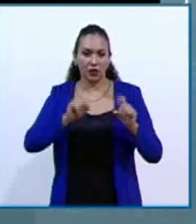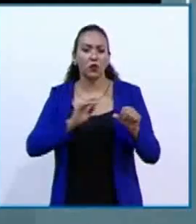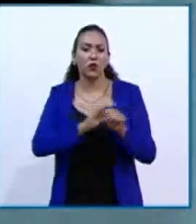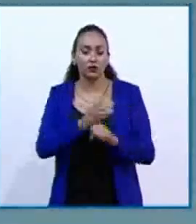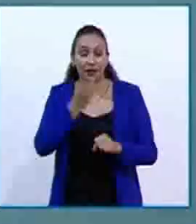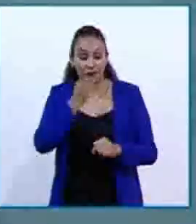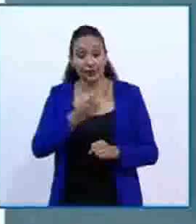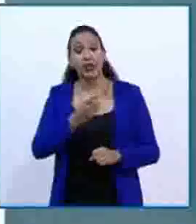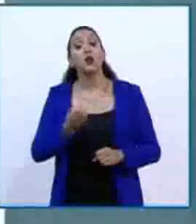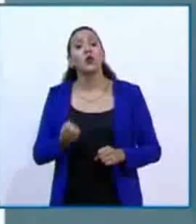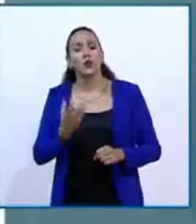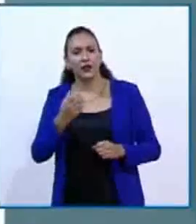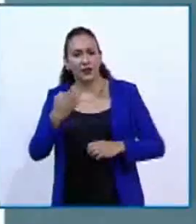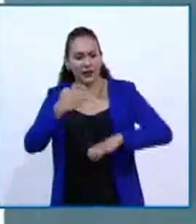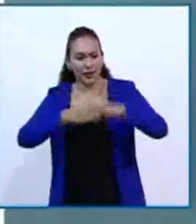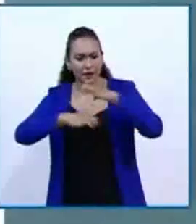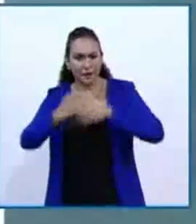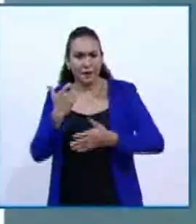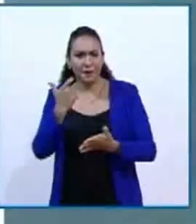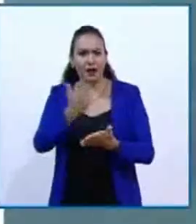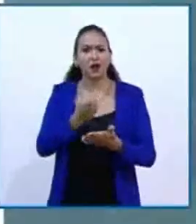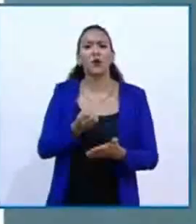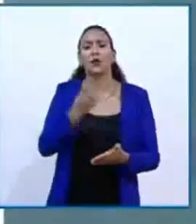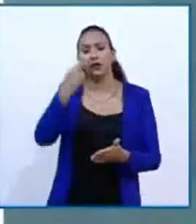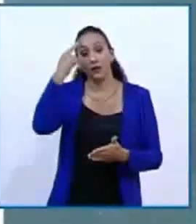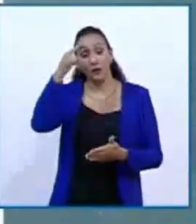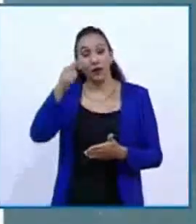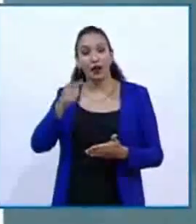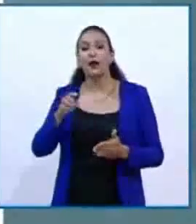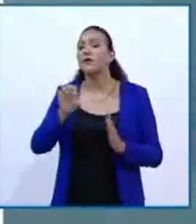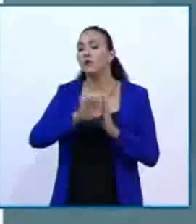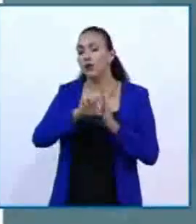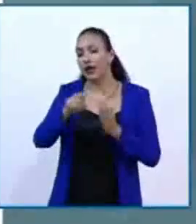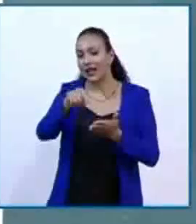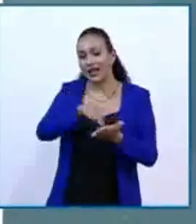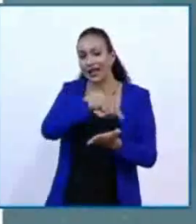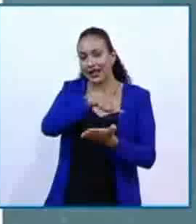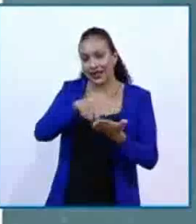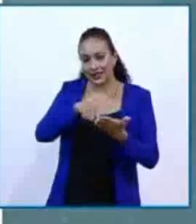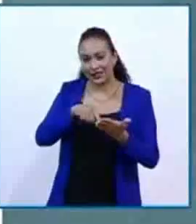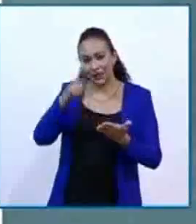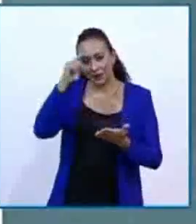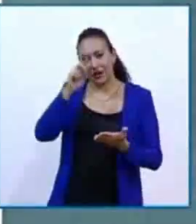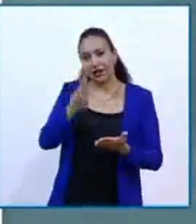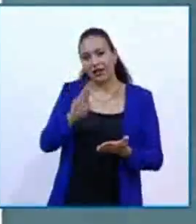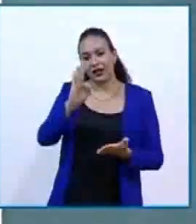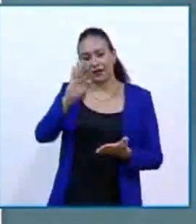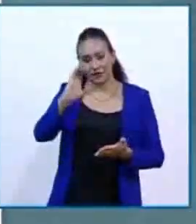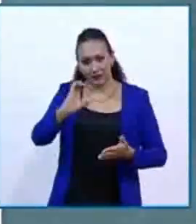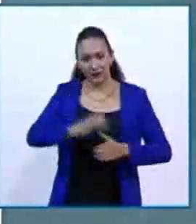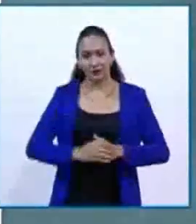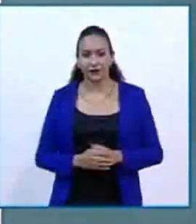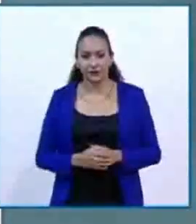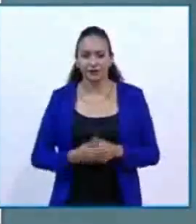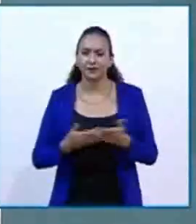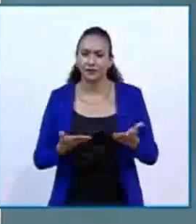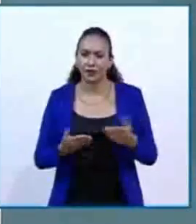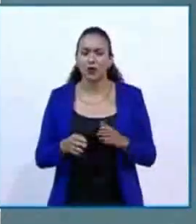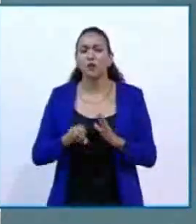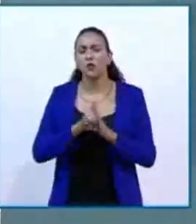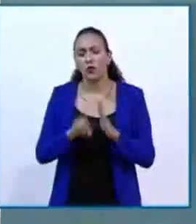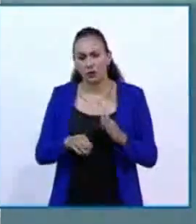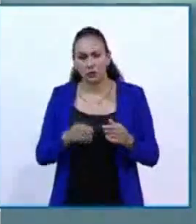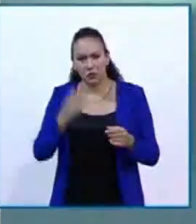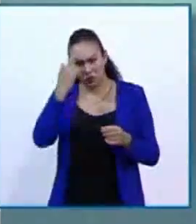deben cumplir las empresas para que proceda la solicitud de cancelación de su registro federal de contribuyentes. Entre ellos, que no se encuentre